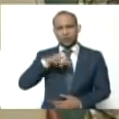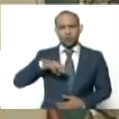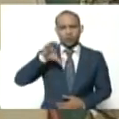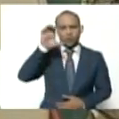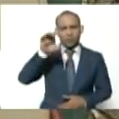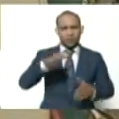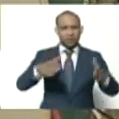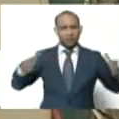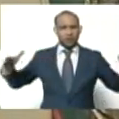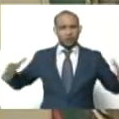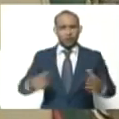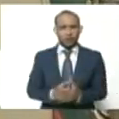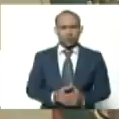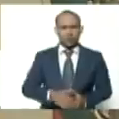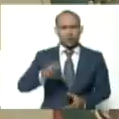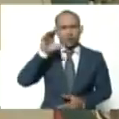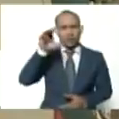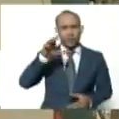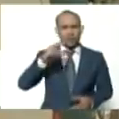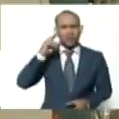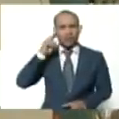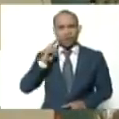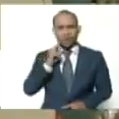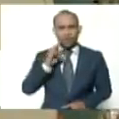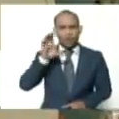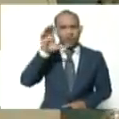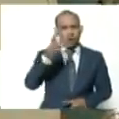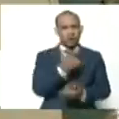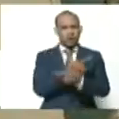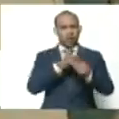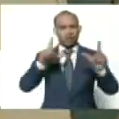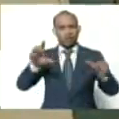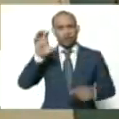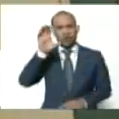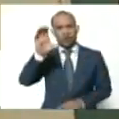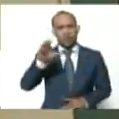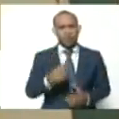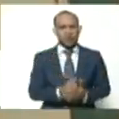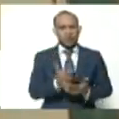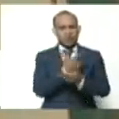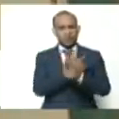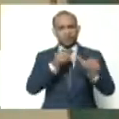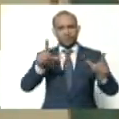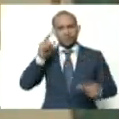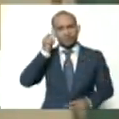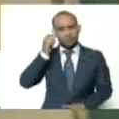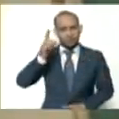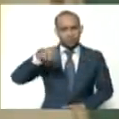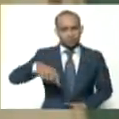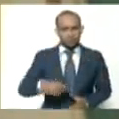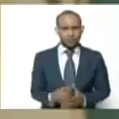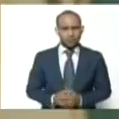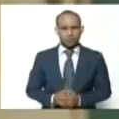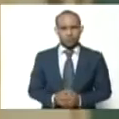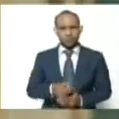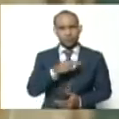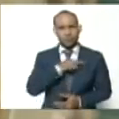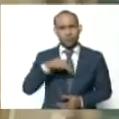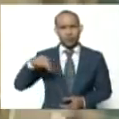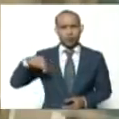grande, la patria de Bolívar, la patria de los libertadores, la patria de las libertadoras. Hemos estado,